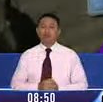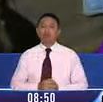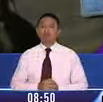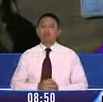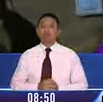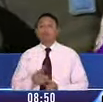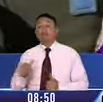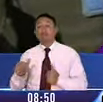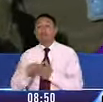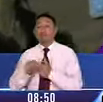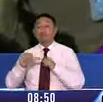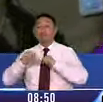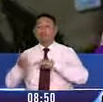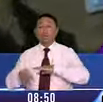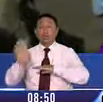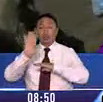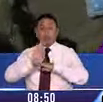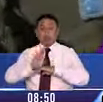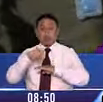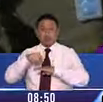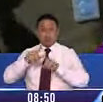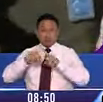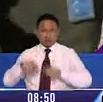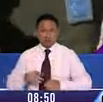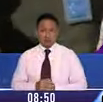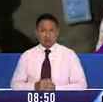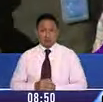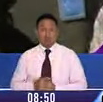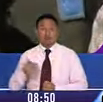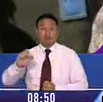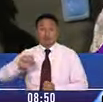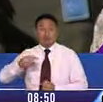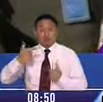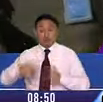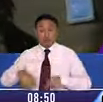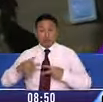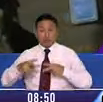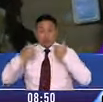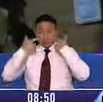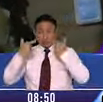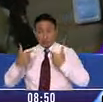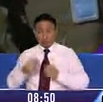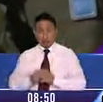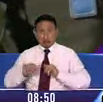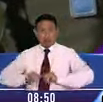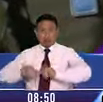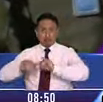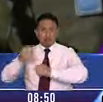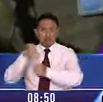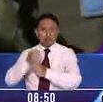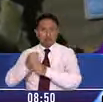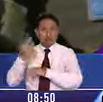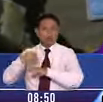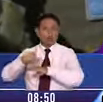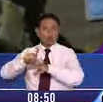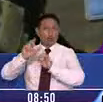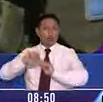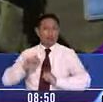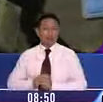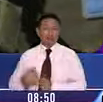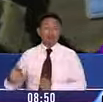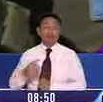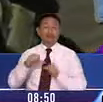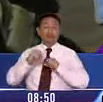Asamblea Nacional, ahí también se ubican varias instituciones educativas. Correcto, allí también estamos haciendo el monitoreo y siguen trabajando de manera normal en las inmediaciones